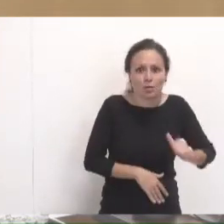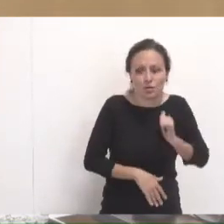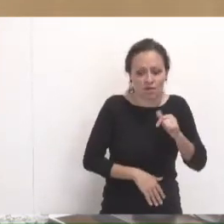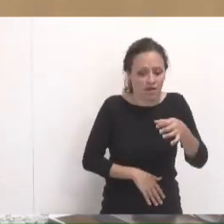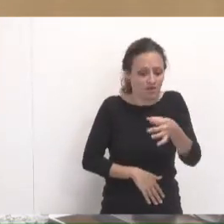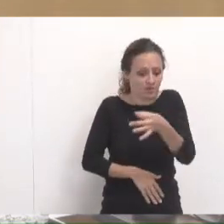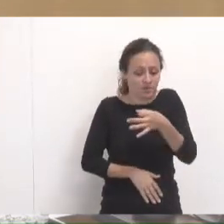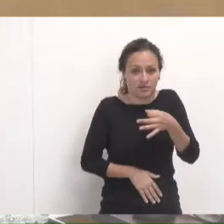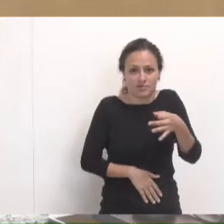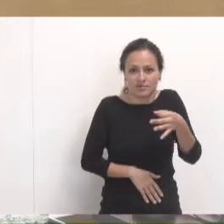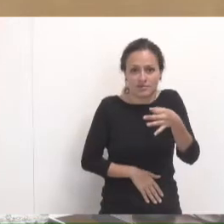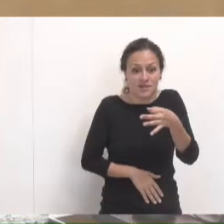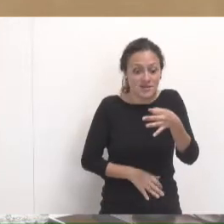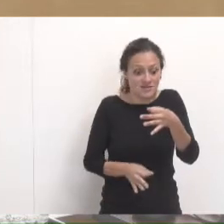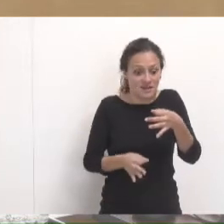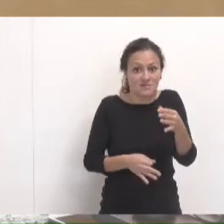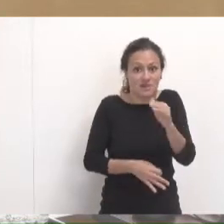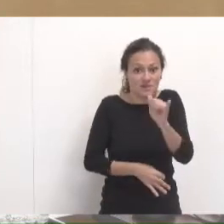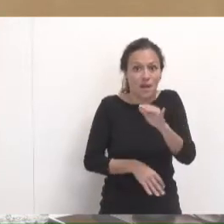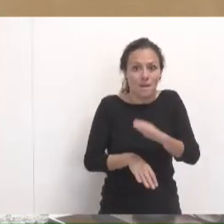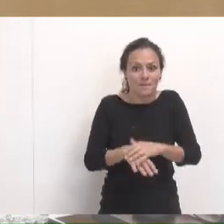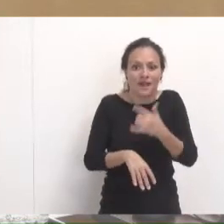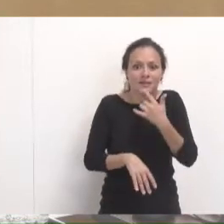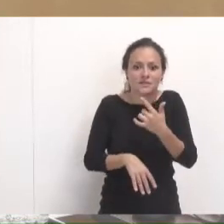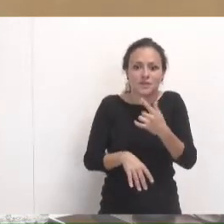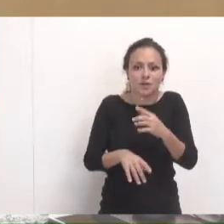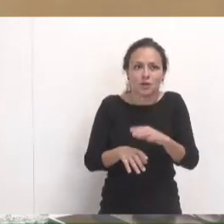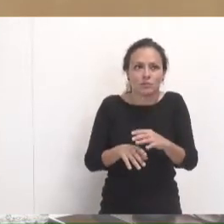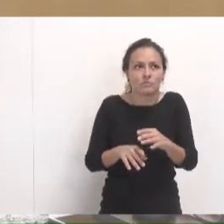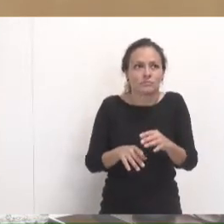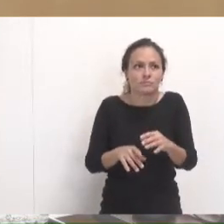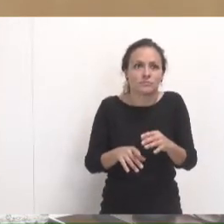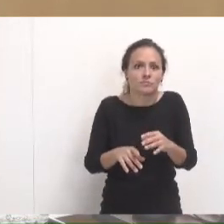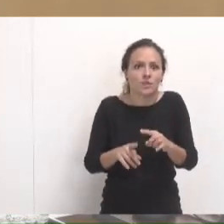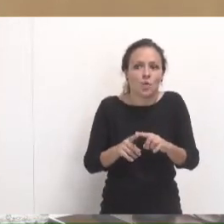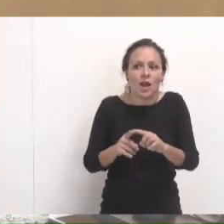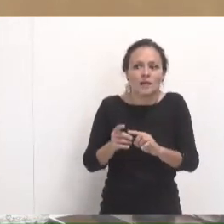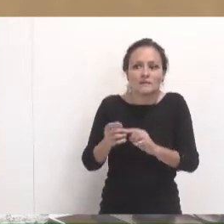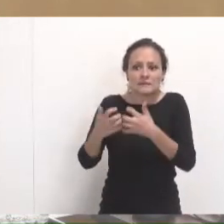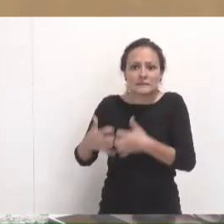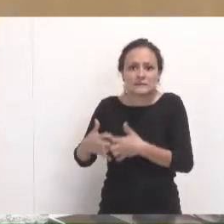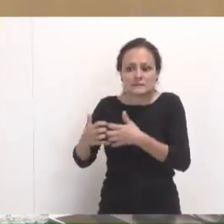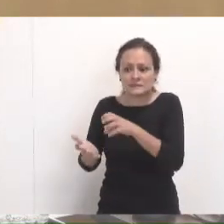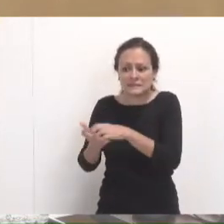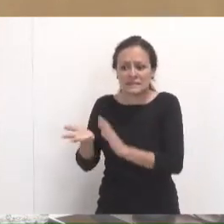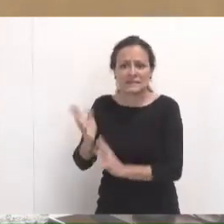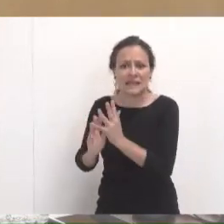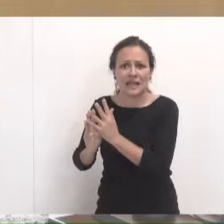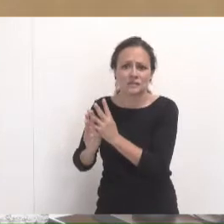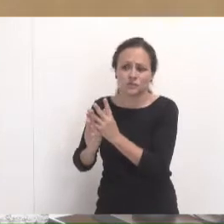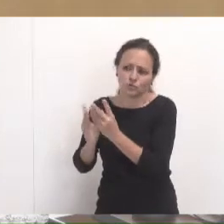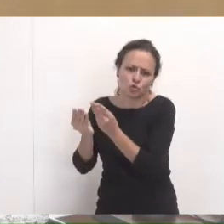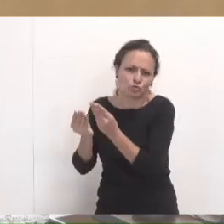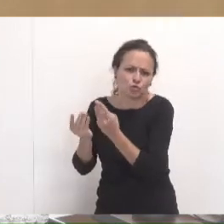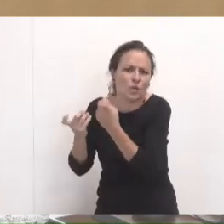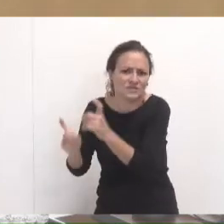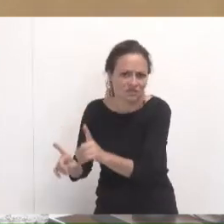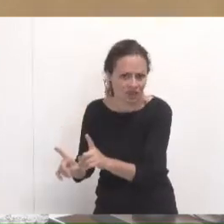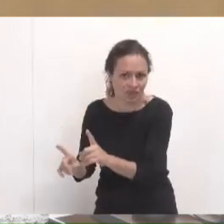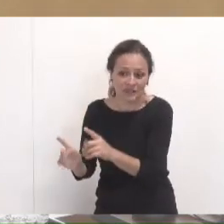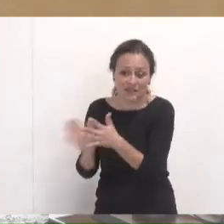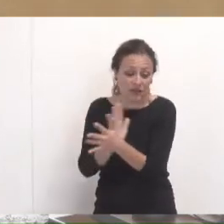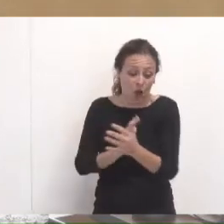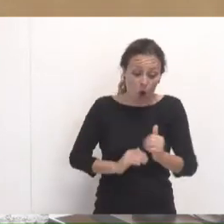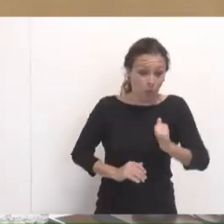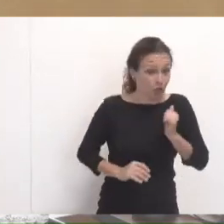para poder decir que no es necesario recurrir a la incineración. Es la última oportunidad. Es decir,